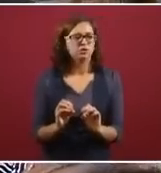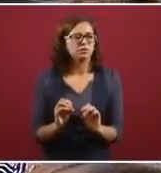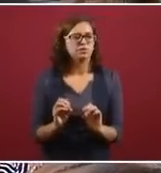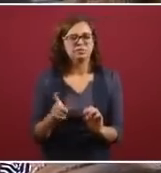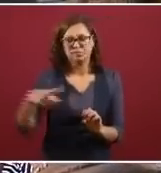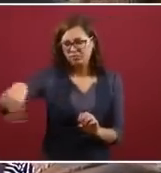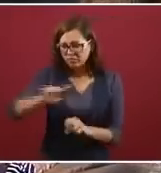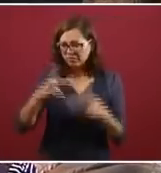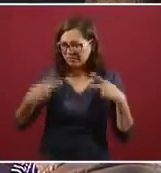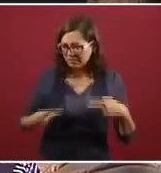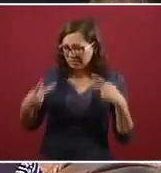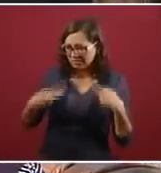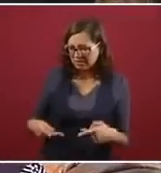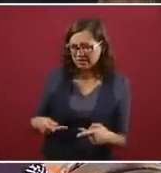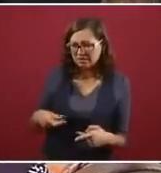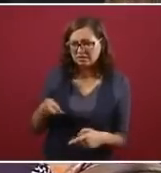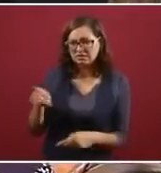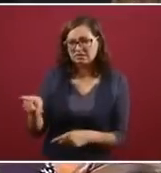personas que